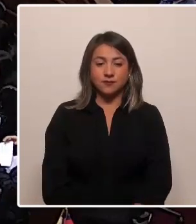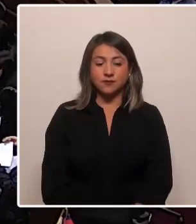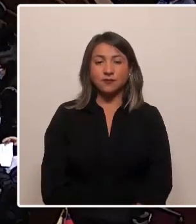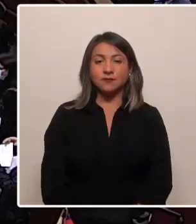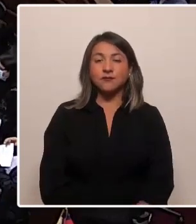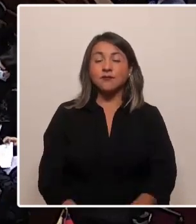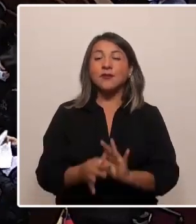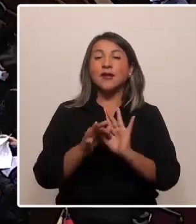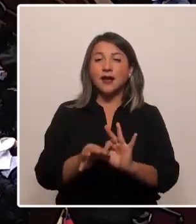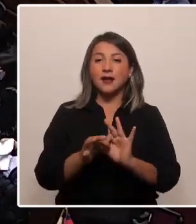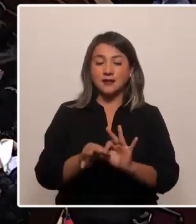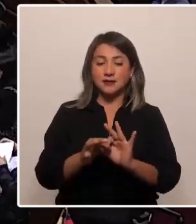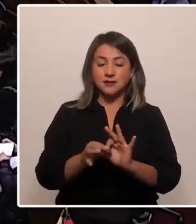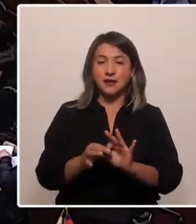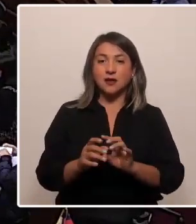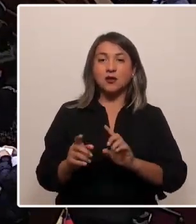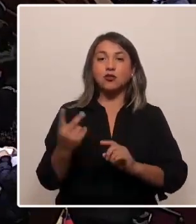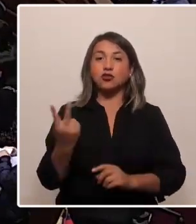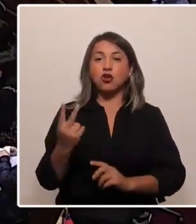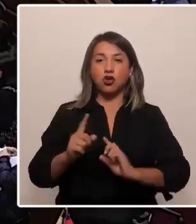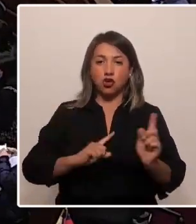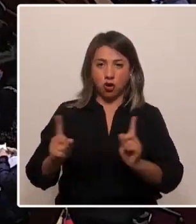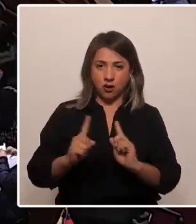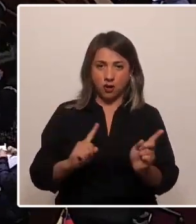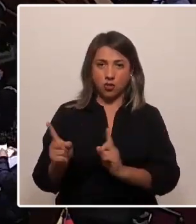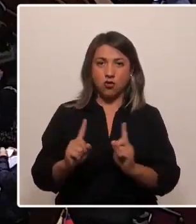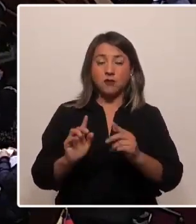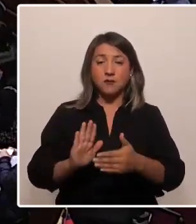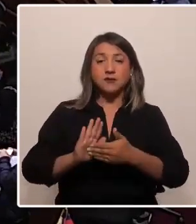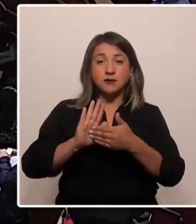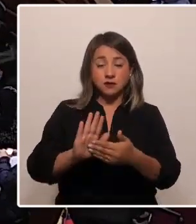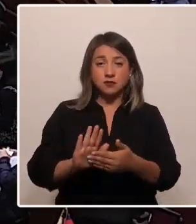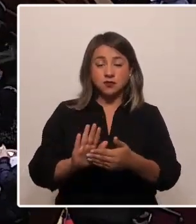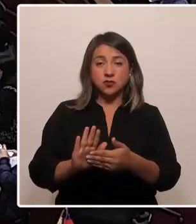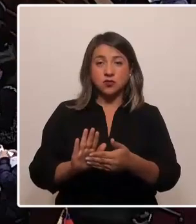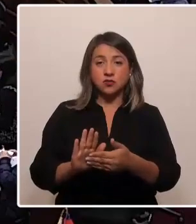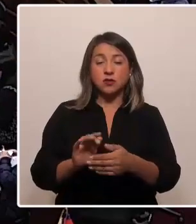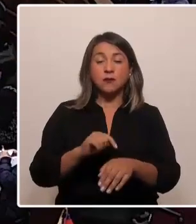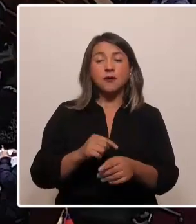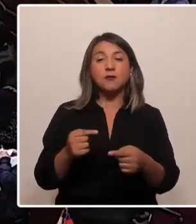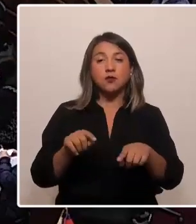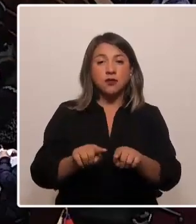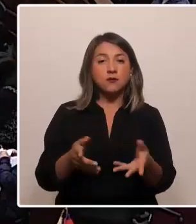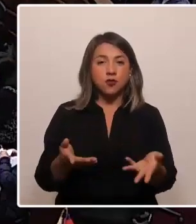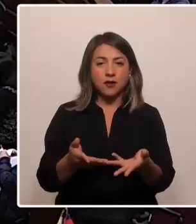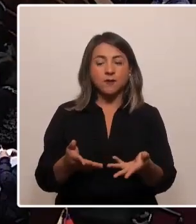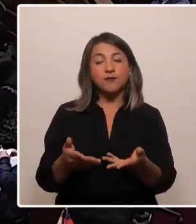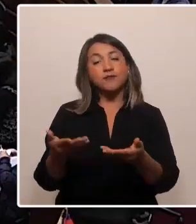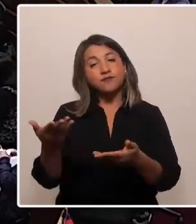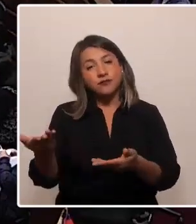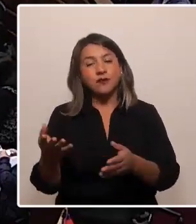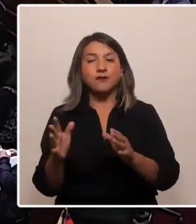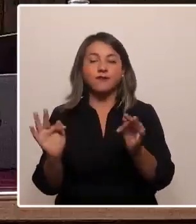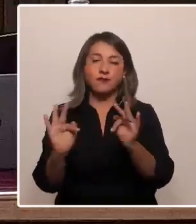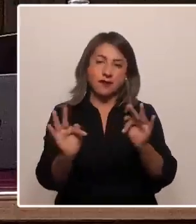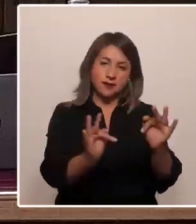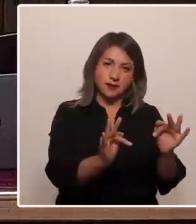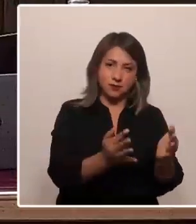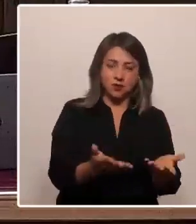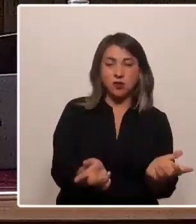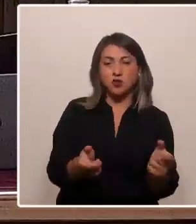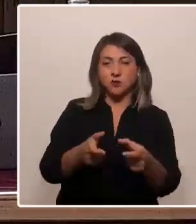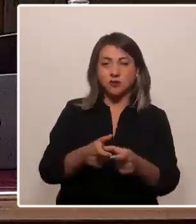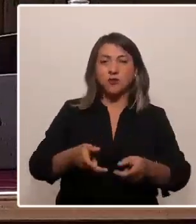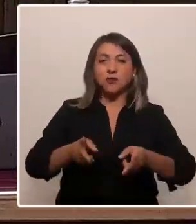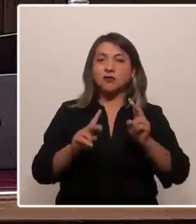Muchas gracias, co-coordinadores, por la presentación y a la vez extendemos las felicitaciones a la Comisión de